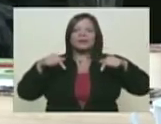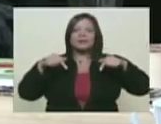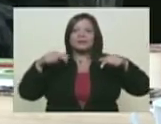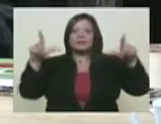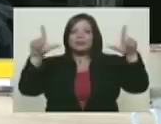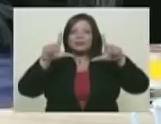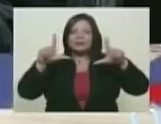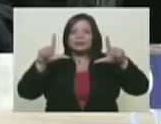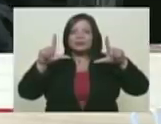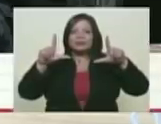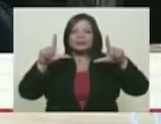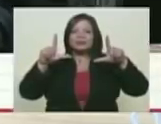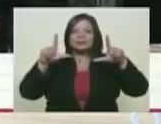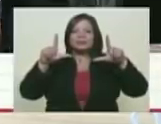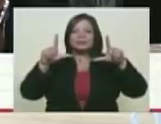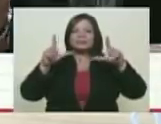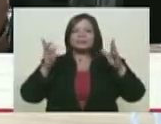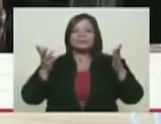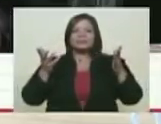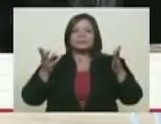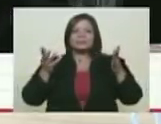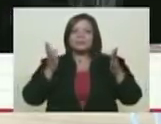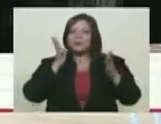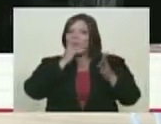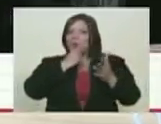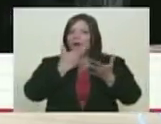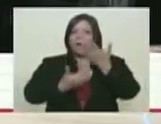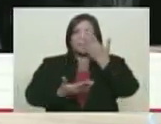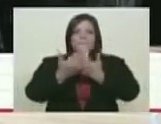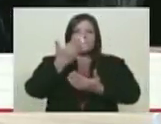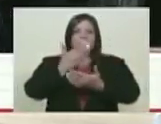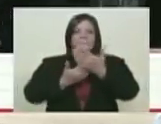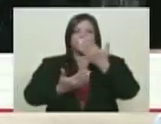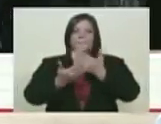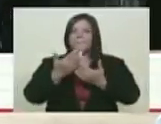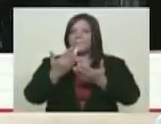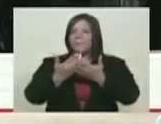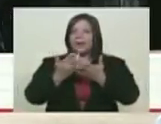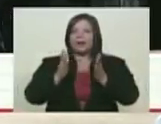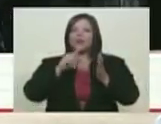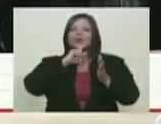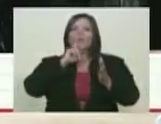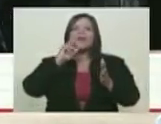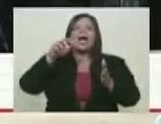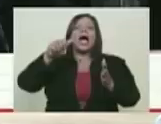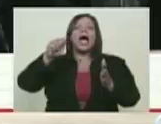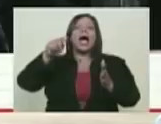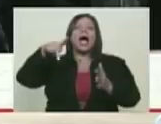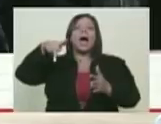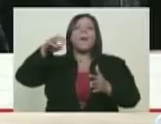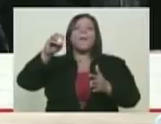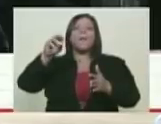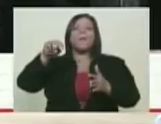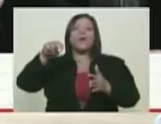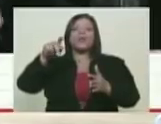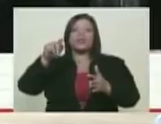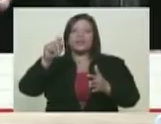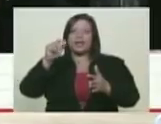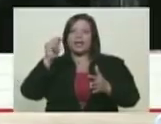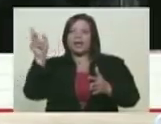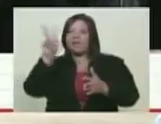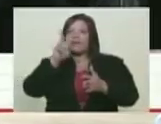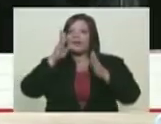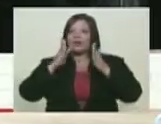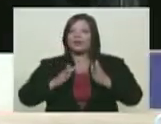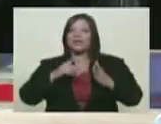repente no tengan sus manos personajes como Aponte, que es uno de los personajes venezolanos que a mí más